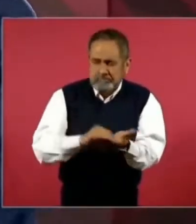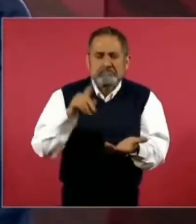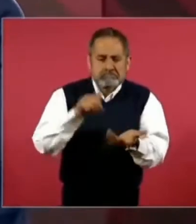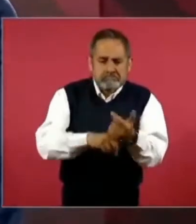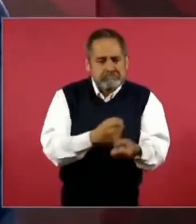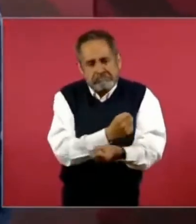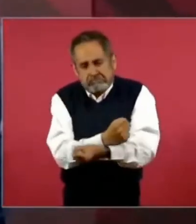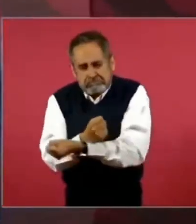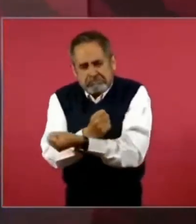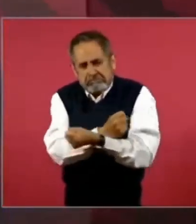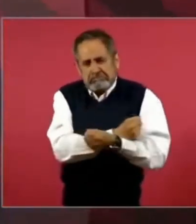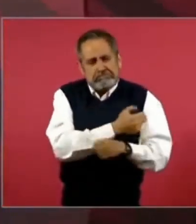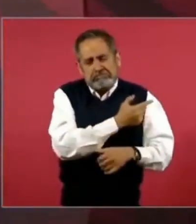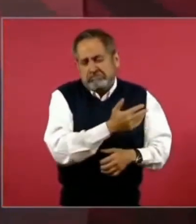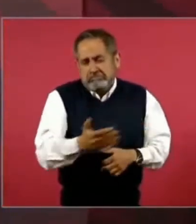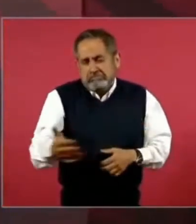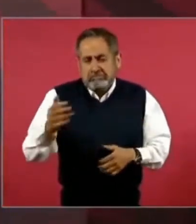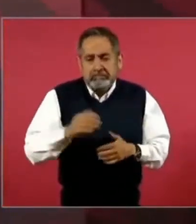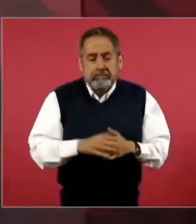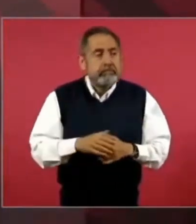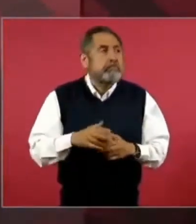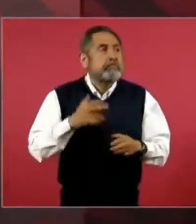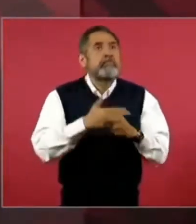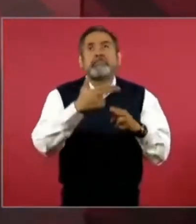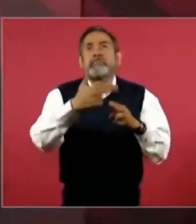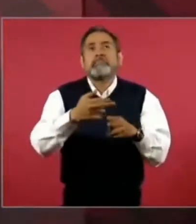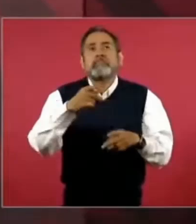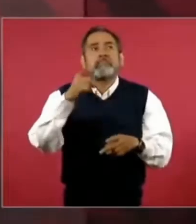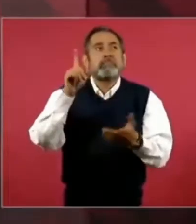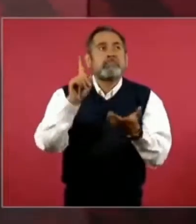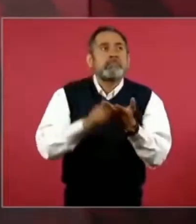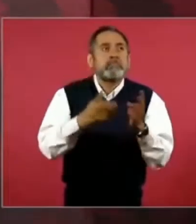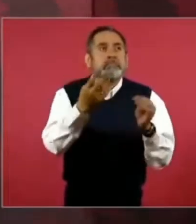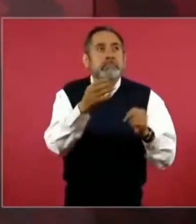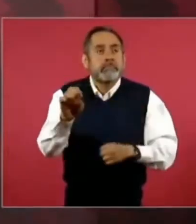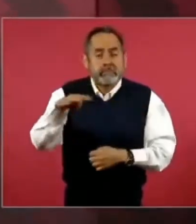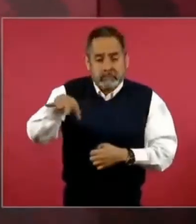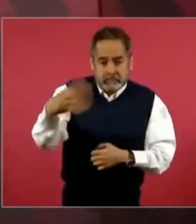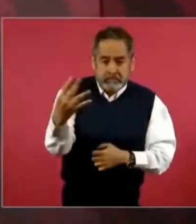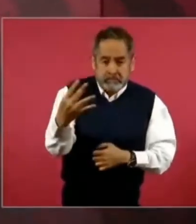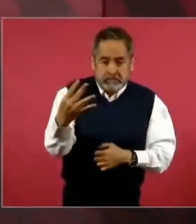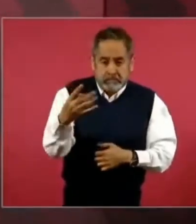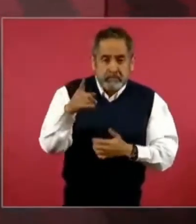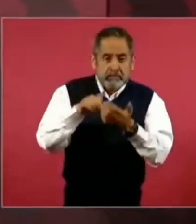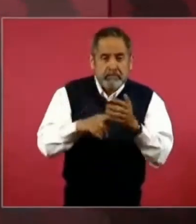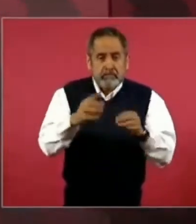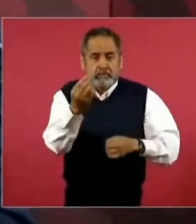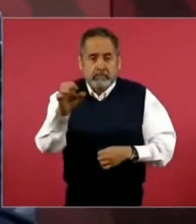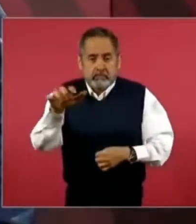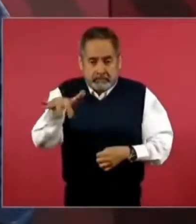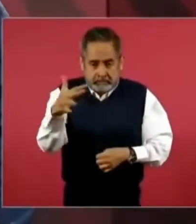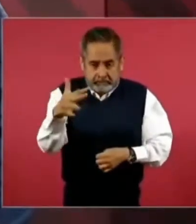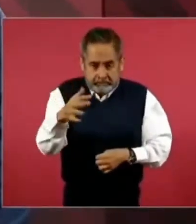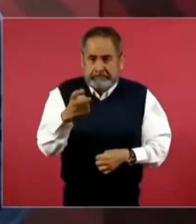la esclavitud es abolida hasta 1914, 1915,